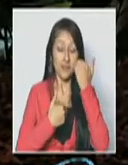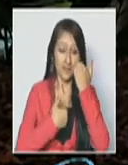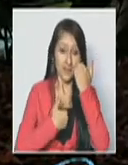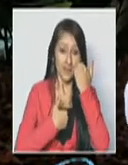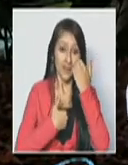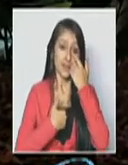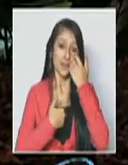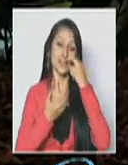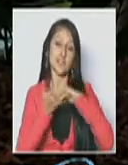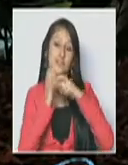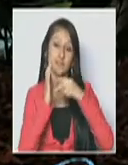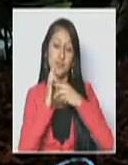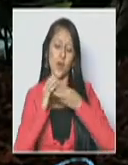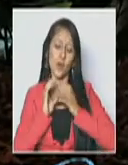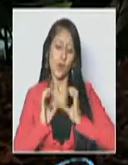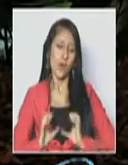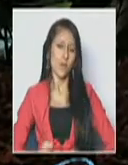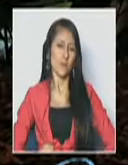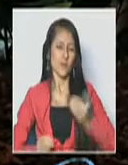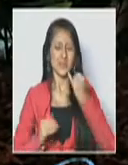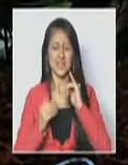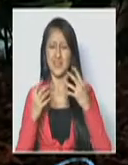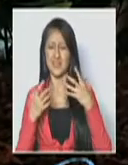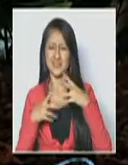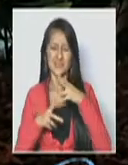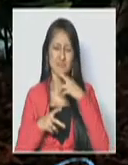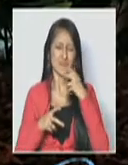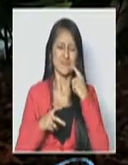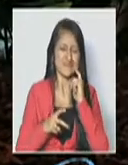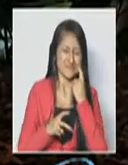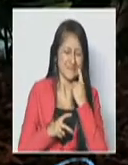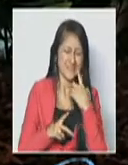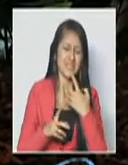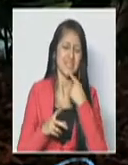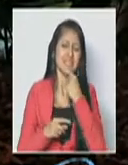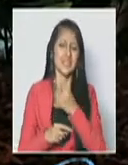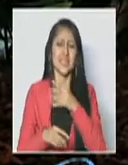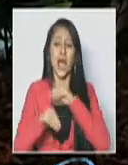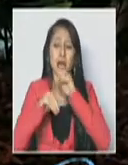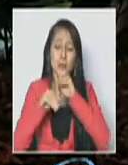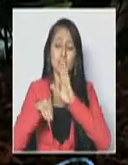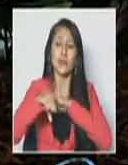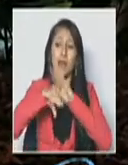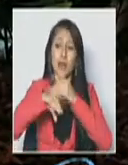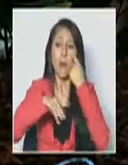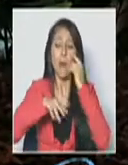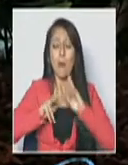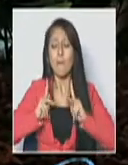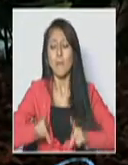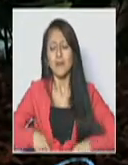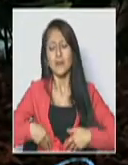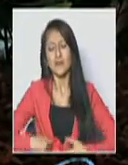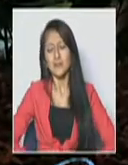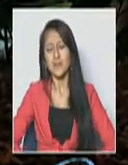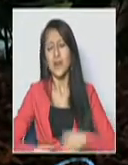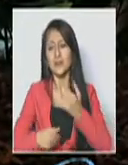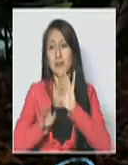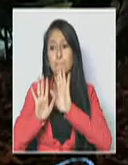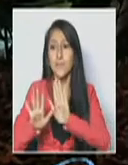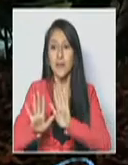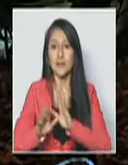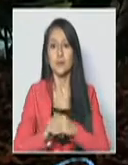es porque el cuerpo está tan congestionado tan ácido que le está diciendo ya descansé pare